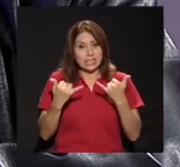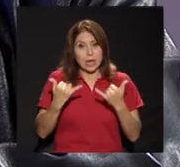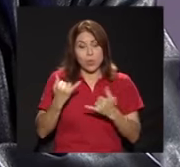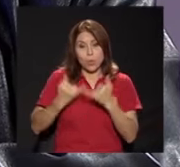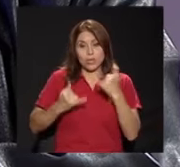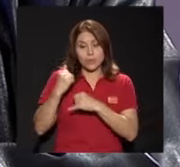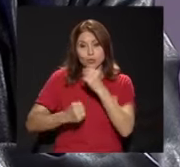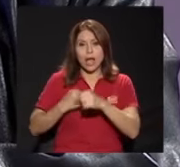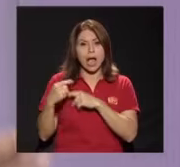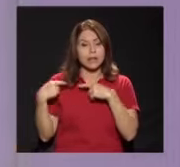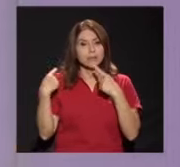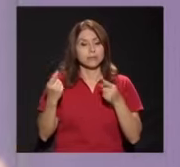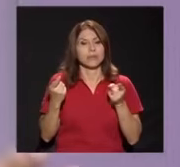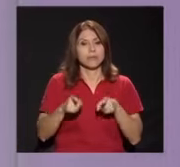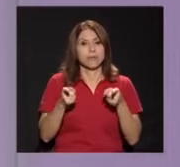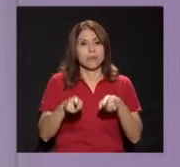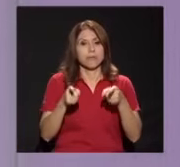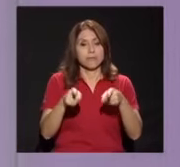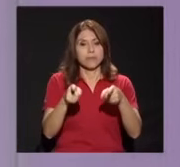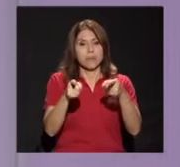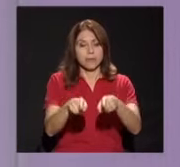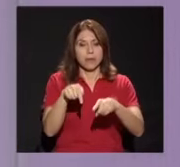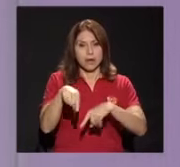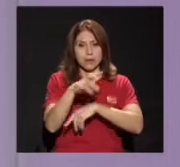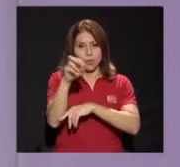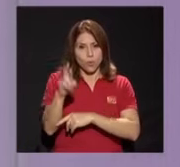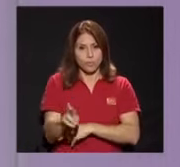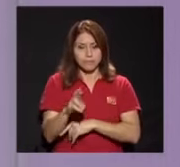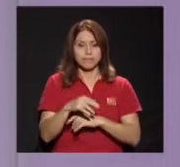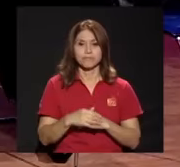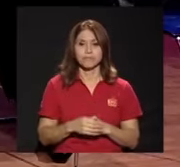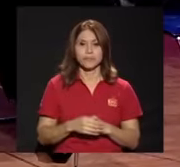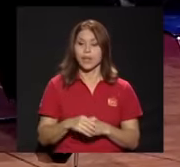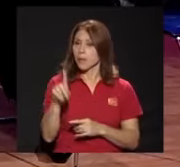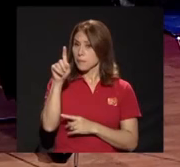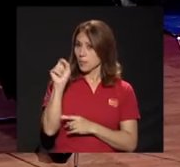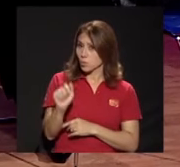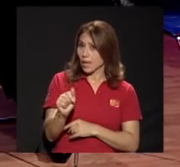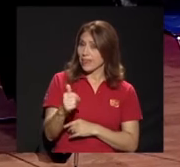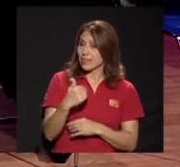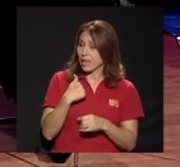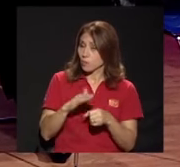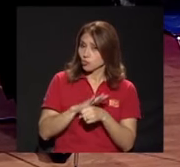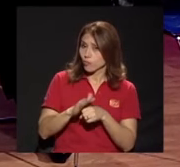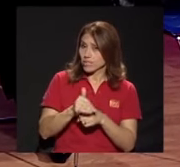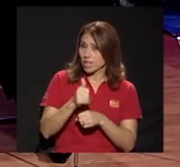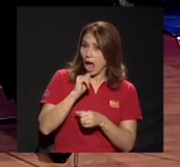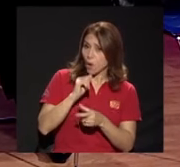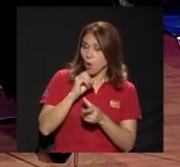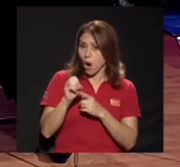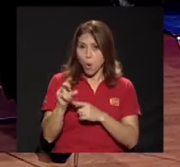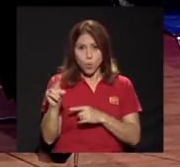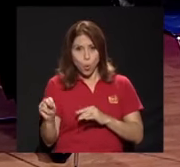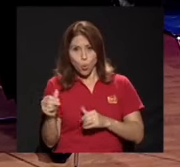últimas décadas y cada vez creciendo más en nuestro país. ¿Tenemos o no tenemos agua suficiente en el país? Bueno,